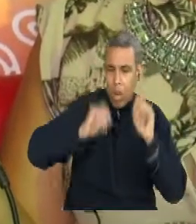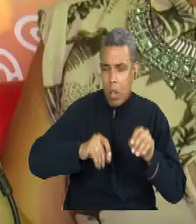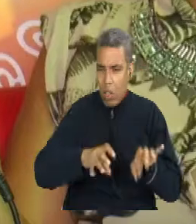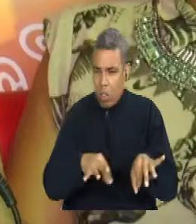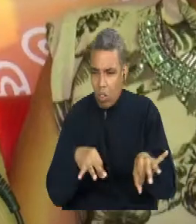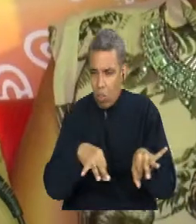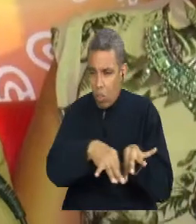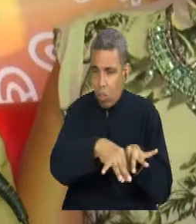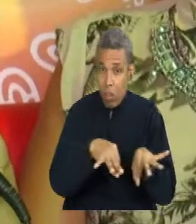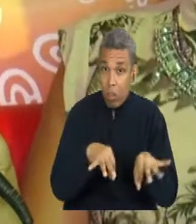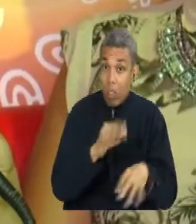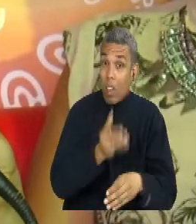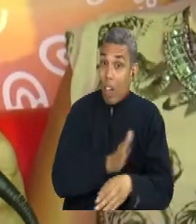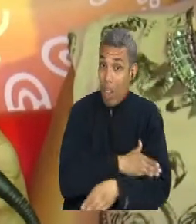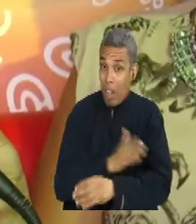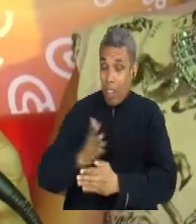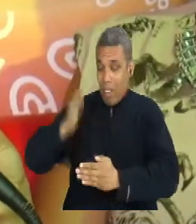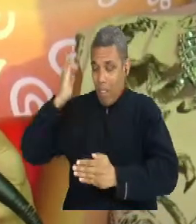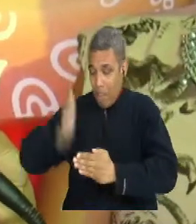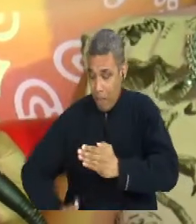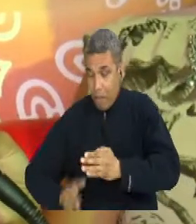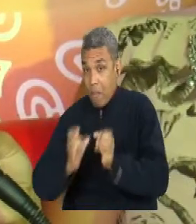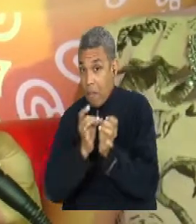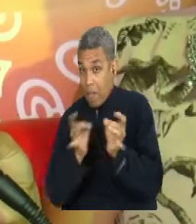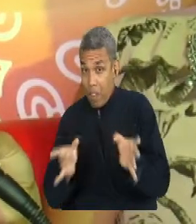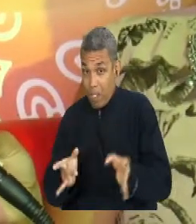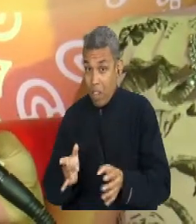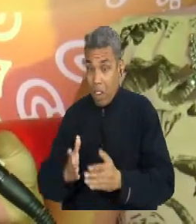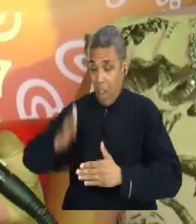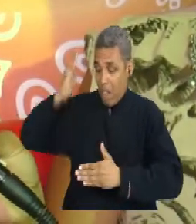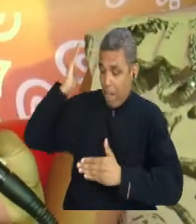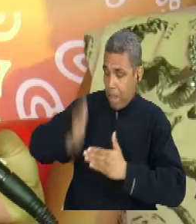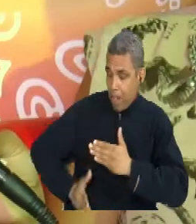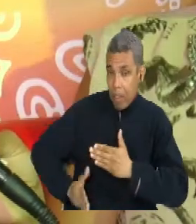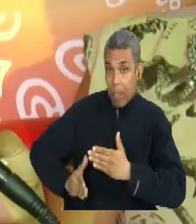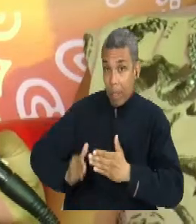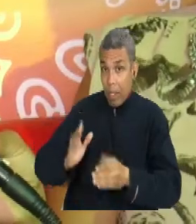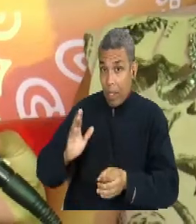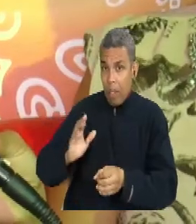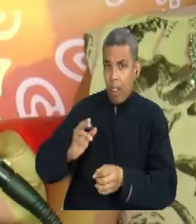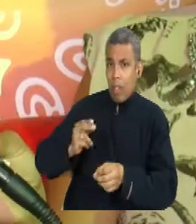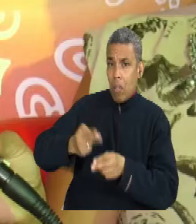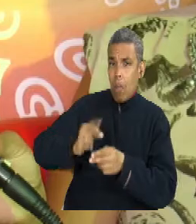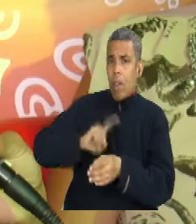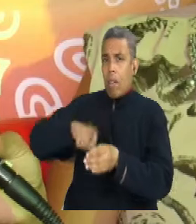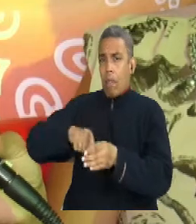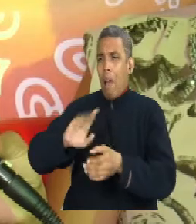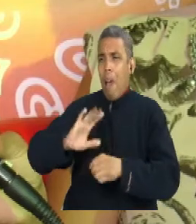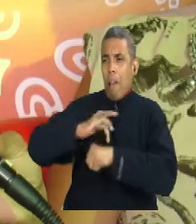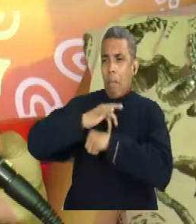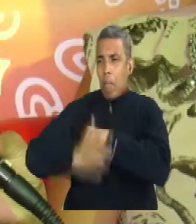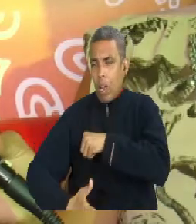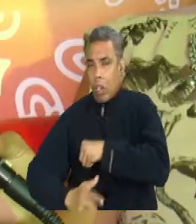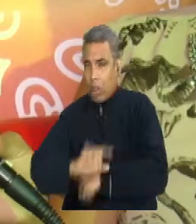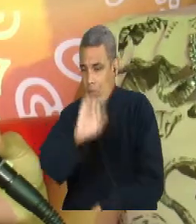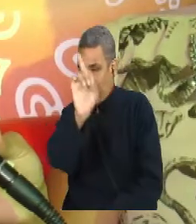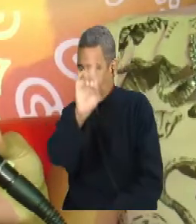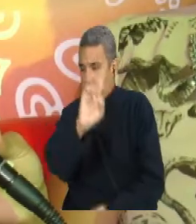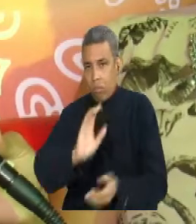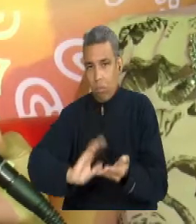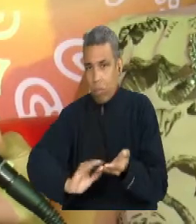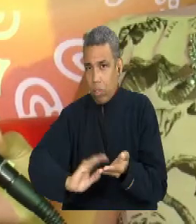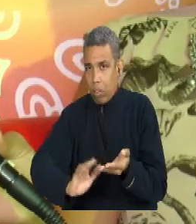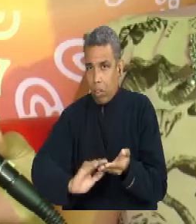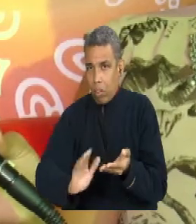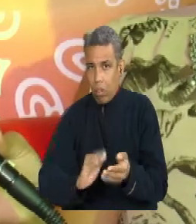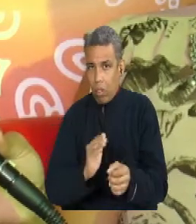para hacer su inscripción. DJ que no esté inscrito a la fecha pactada dentro del comitillo técnico no podrá participar, por ende quedará ese cupo